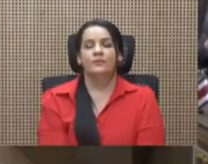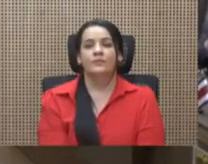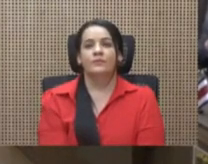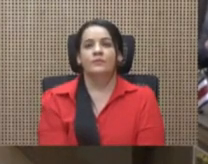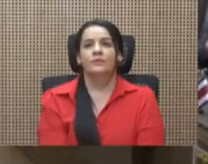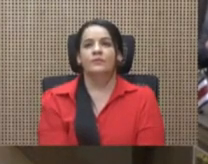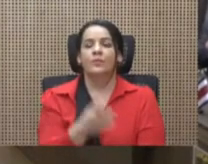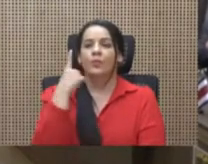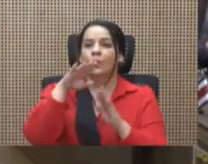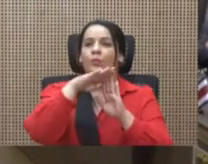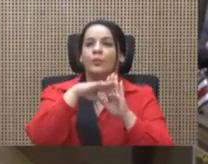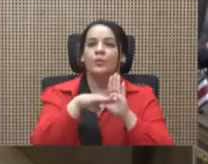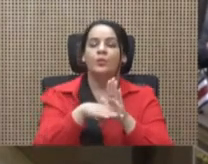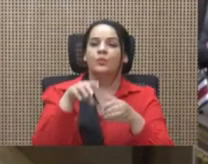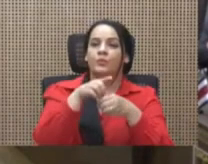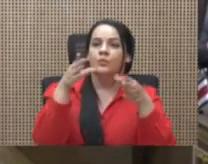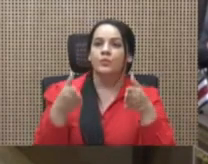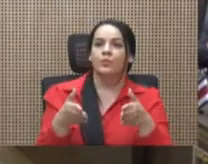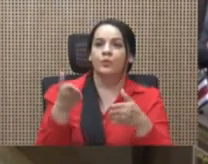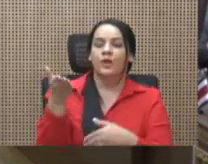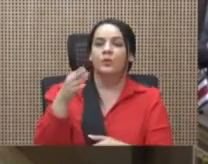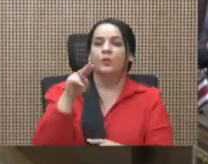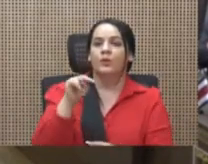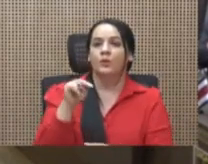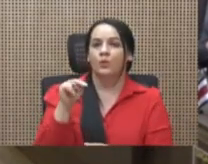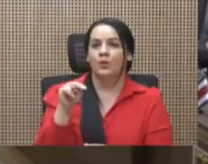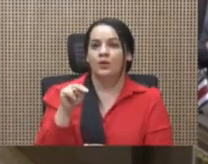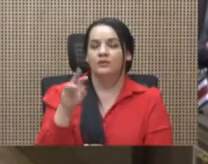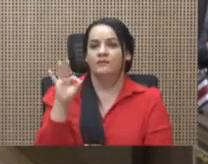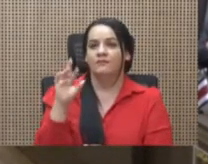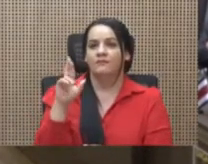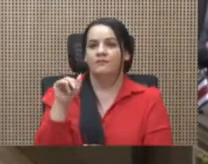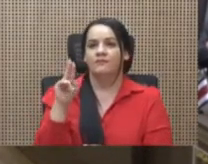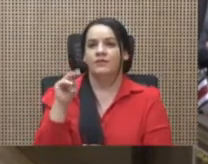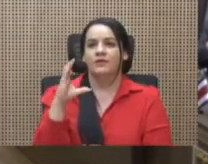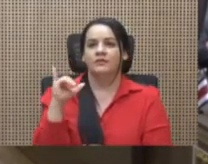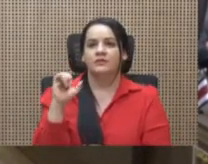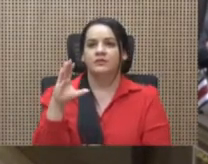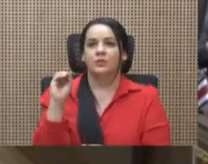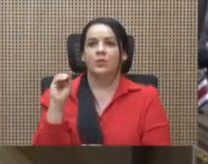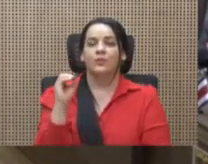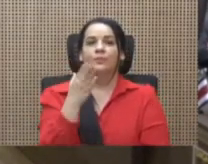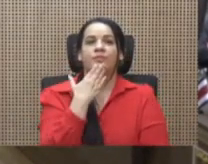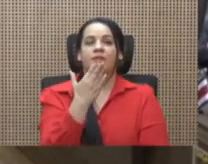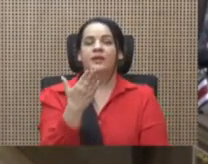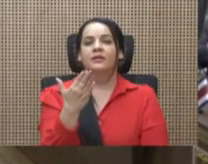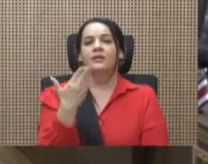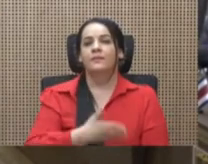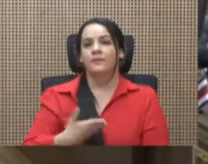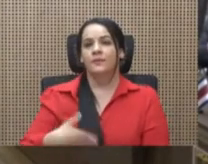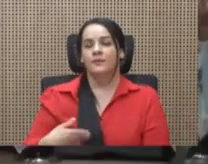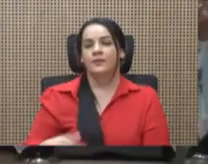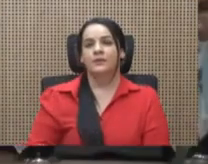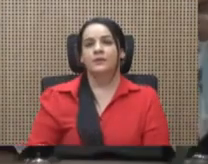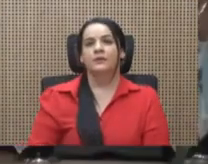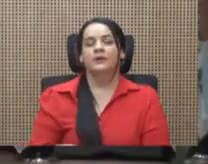Y por el orden, don diputado Nicolás, don Francisco. Muchas gracias, presidente.